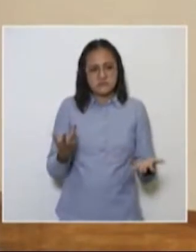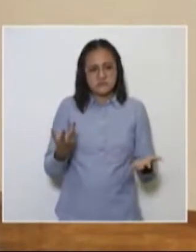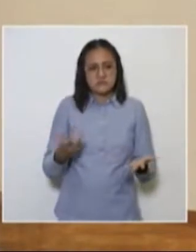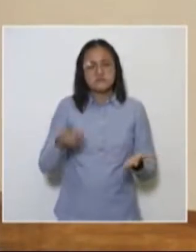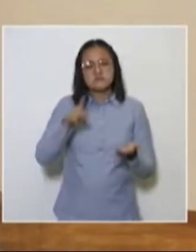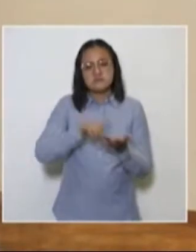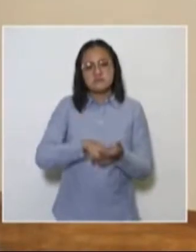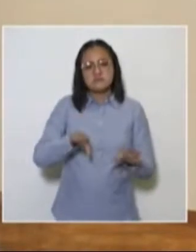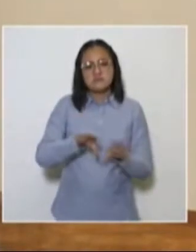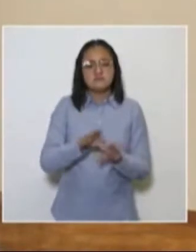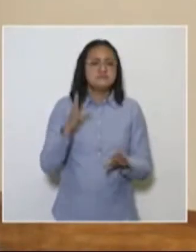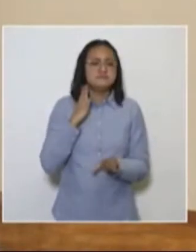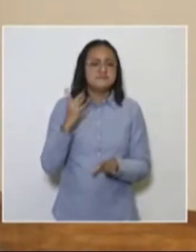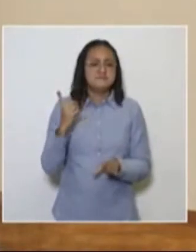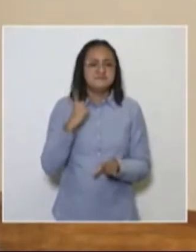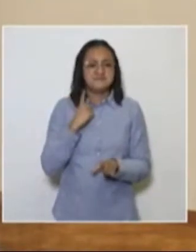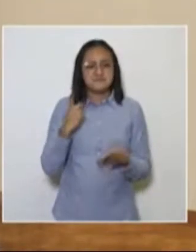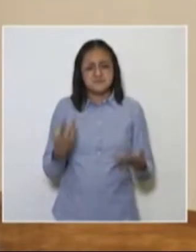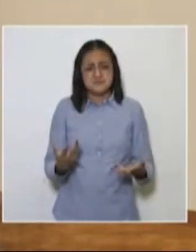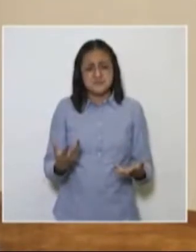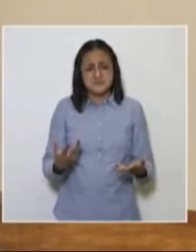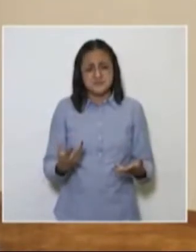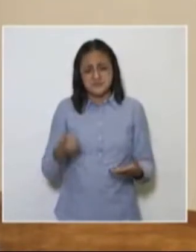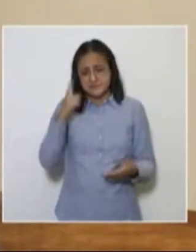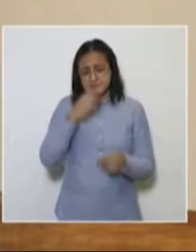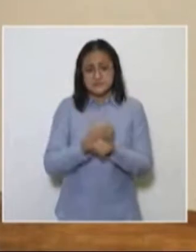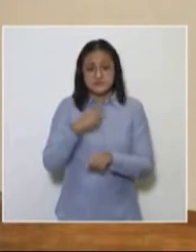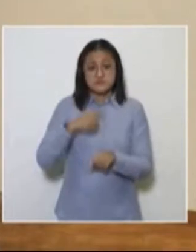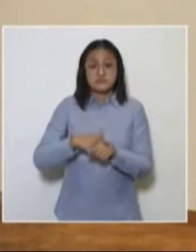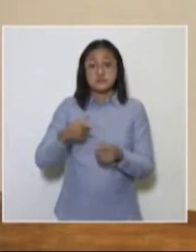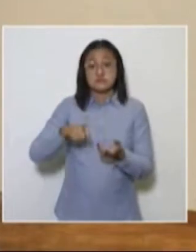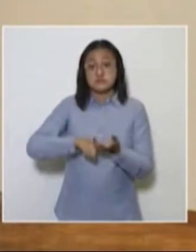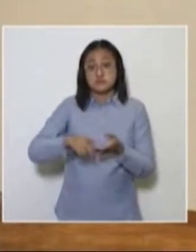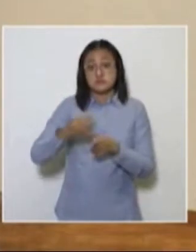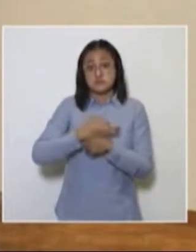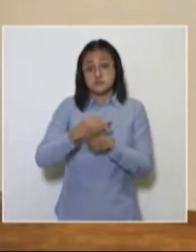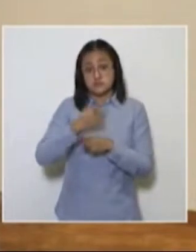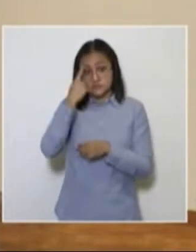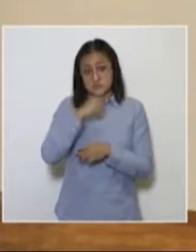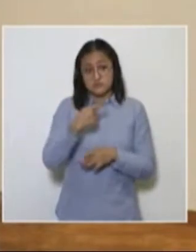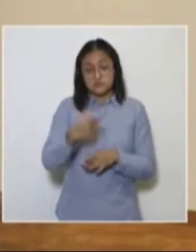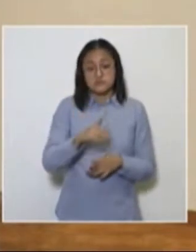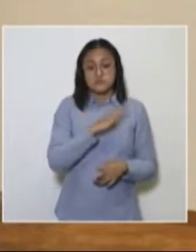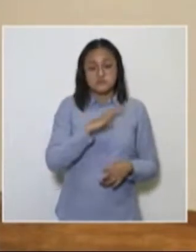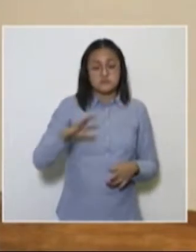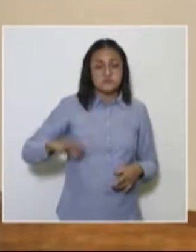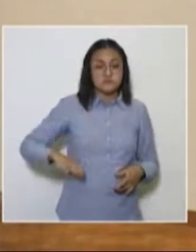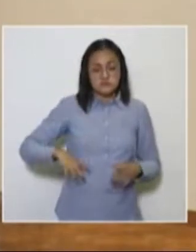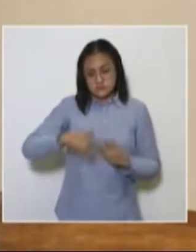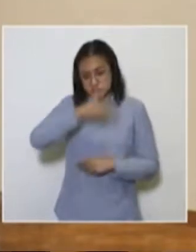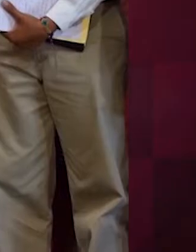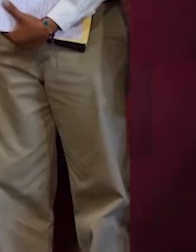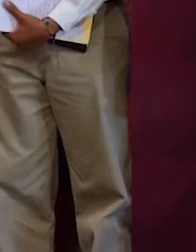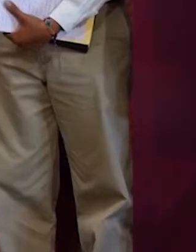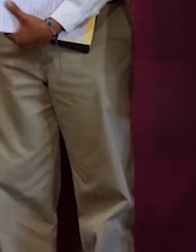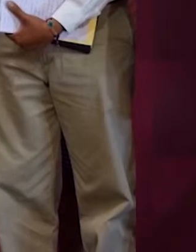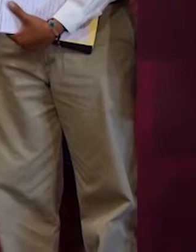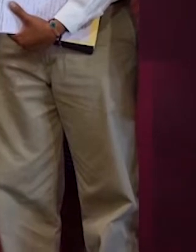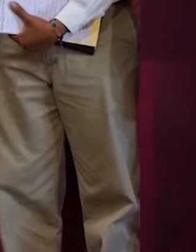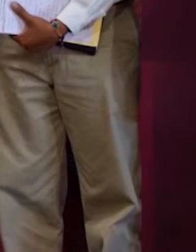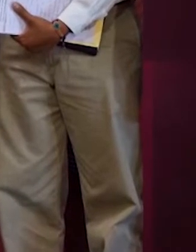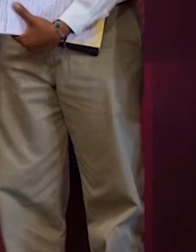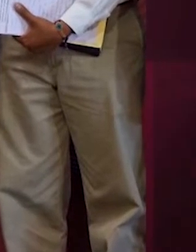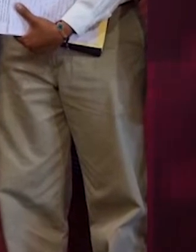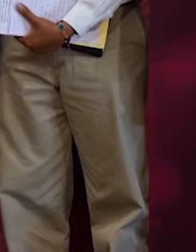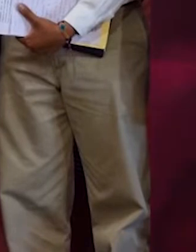del Congreso, del Consejo Estatal de Morena, para candidaturas en el 2024 ahora.